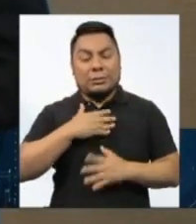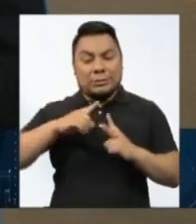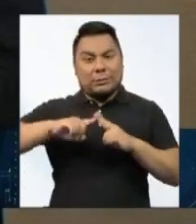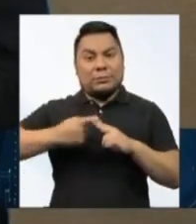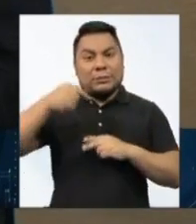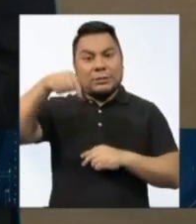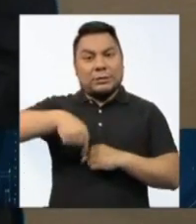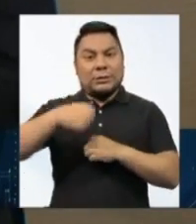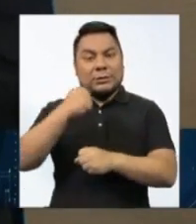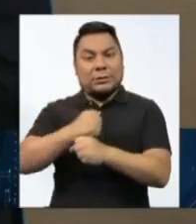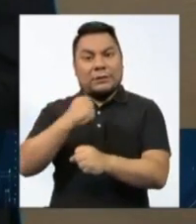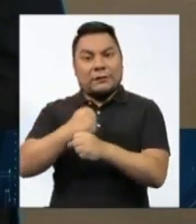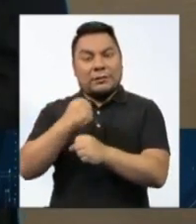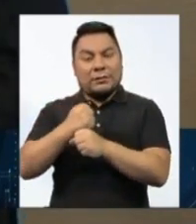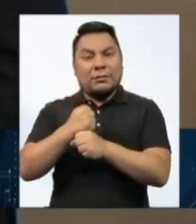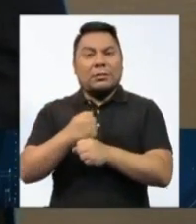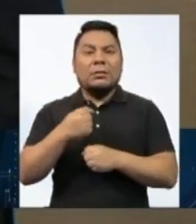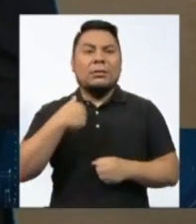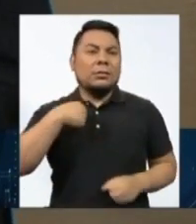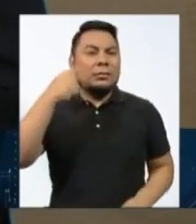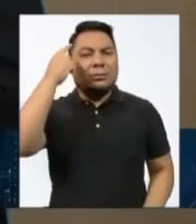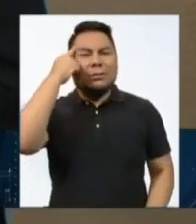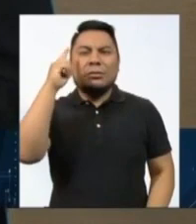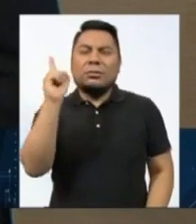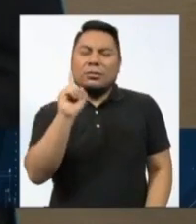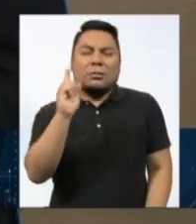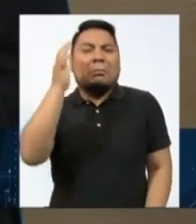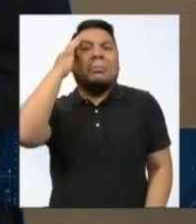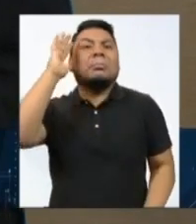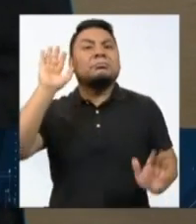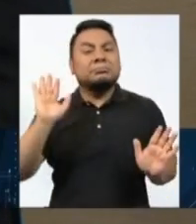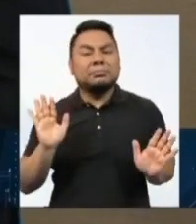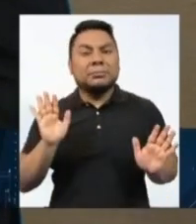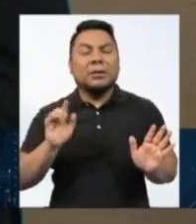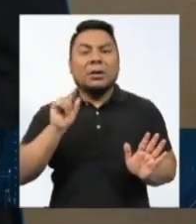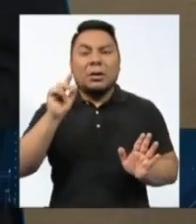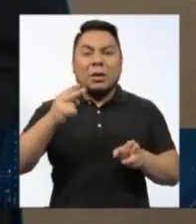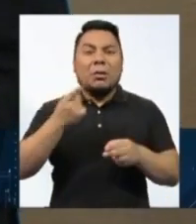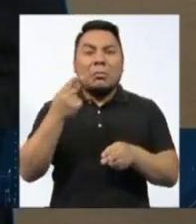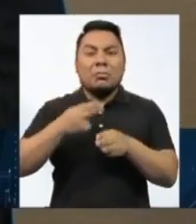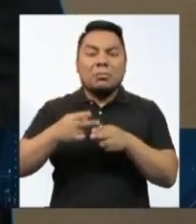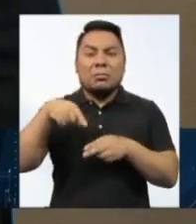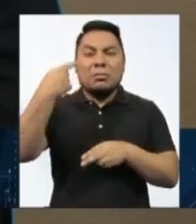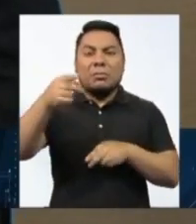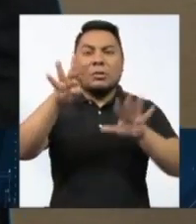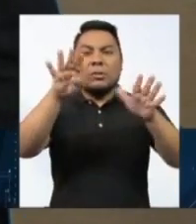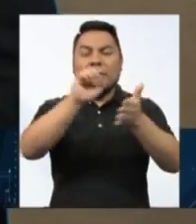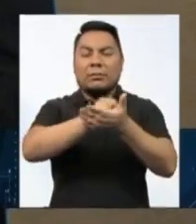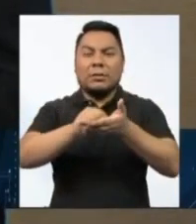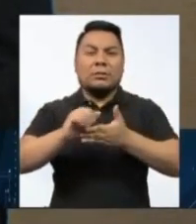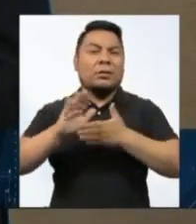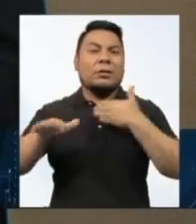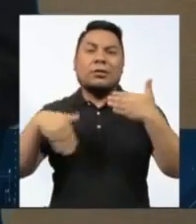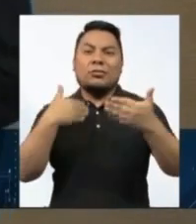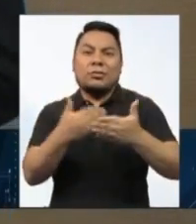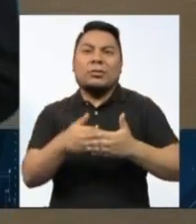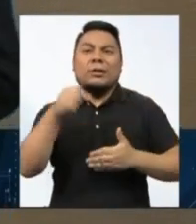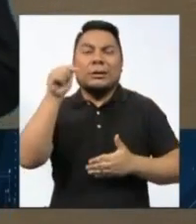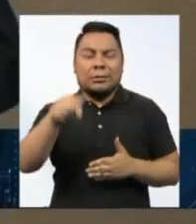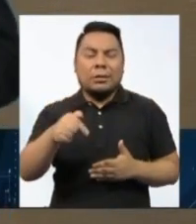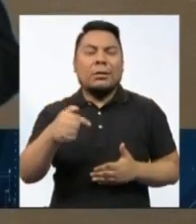este trabajo, no me imaginé que en poco más de 9 meses iba a generar toda esta